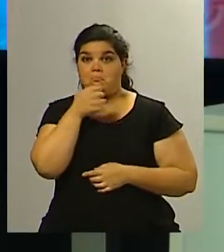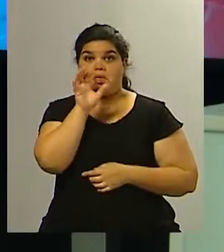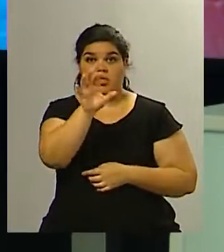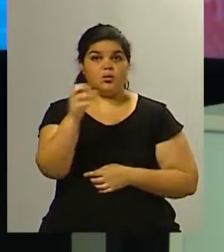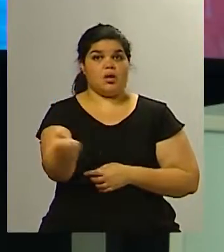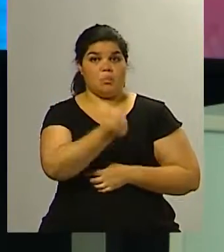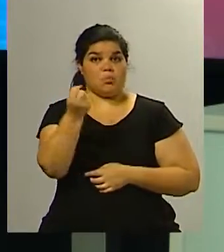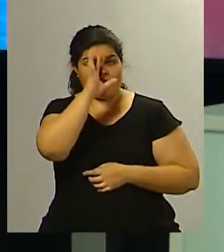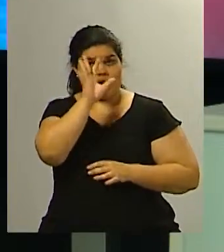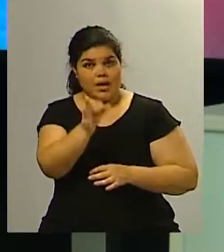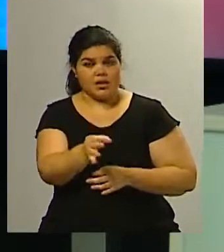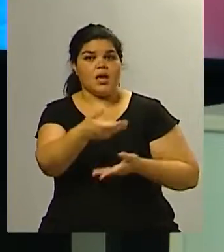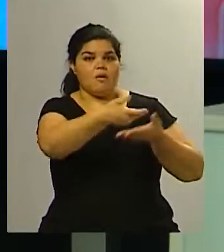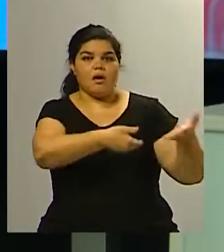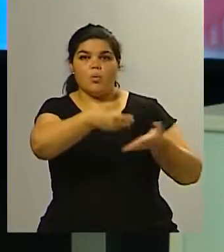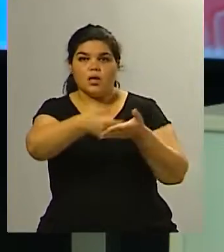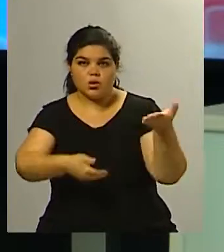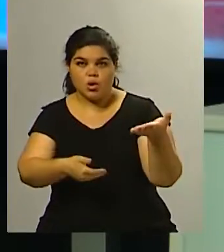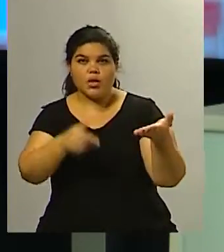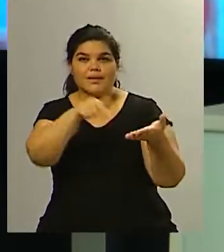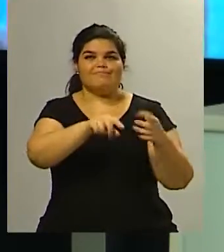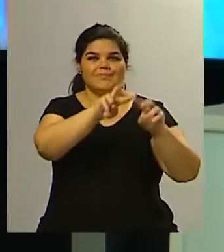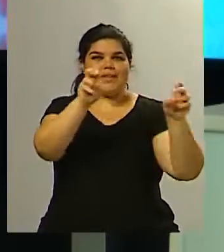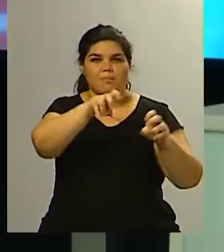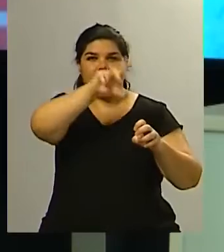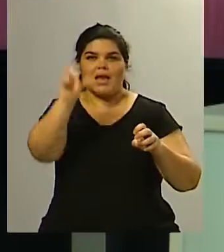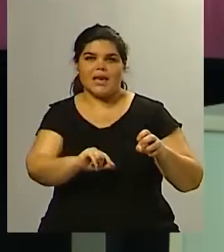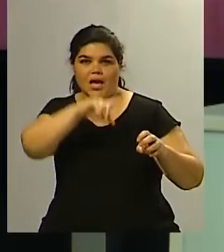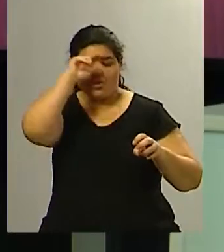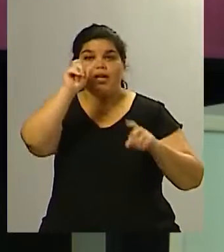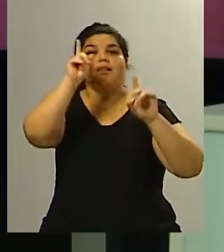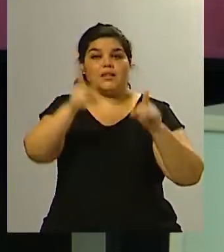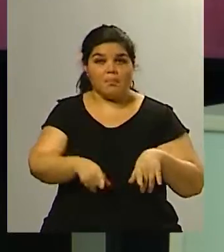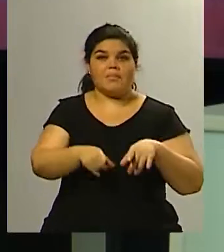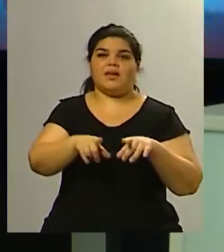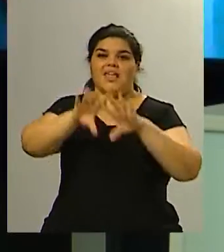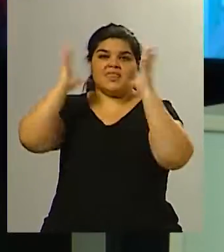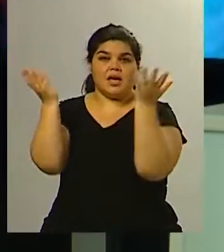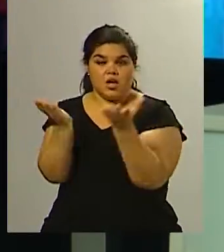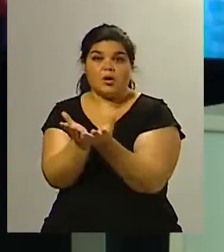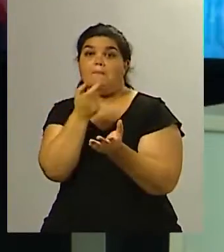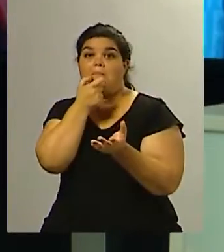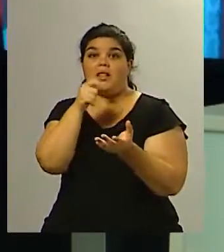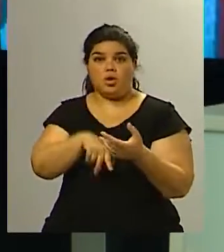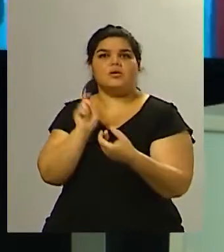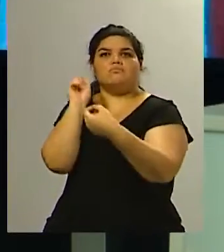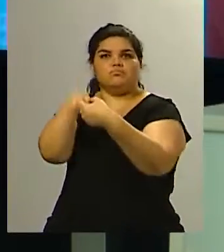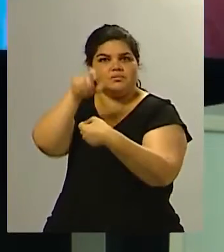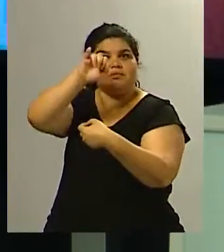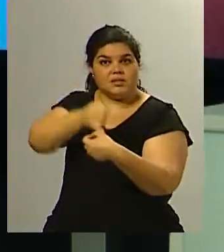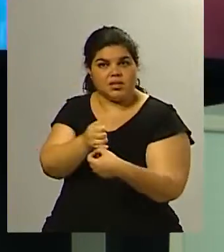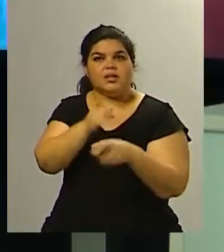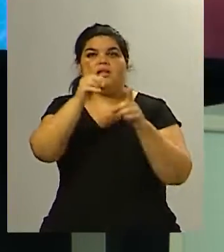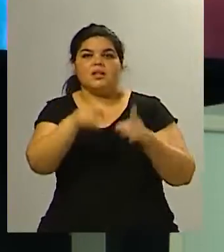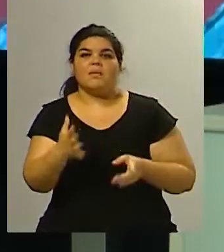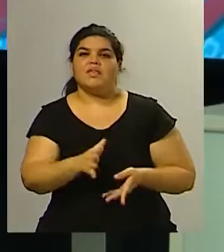allá de estos programas de evaluación que se hacen a nivel nacional e incluso internacional a los que Mendoza adhiere, desde la Dirección General de Escuelas